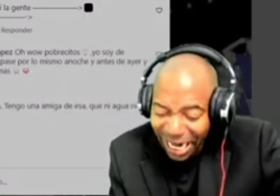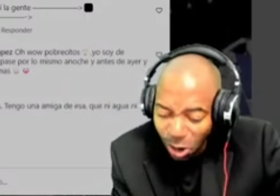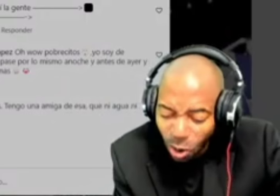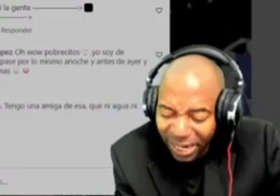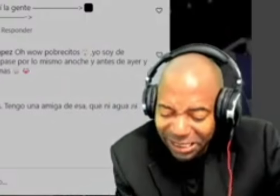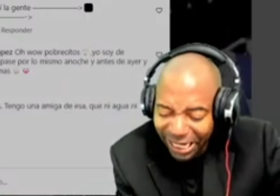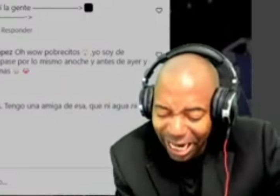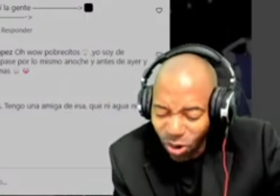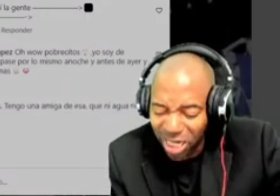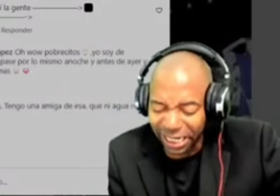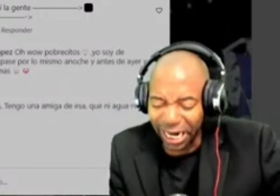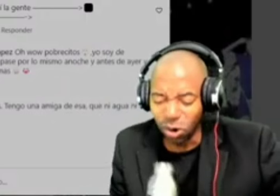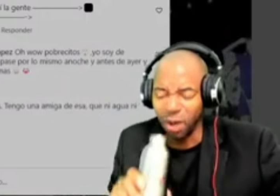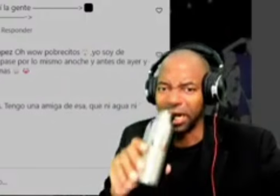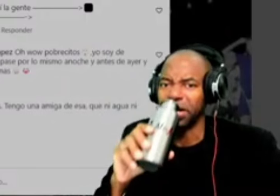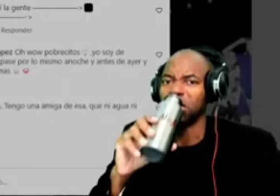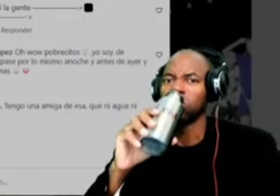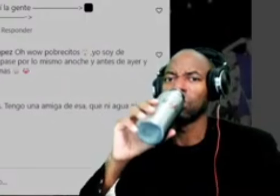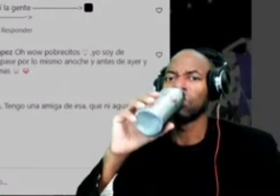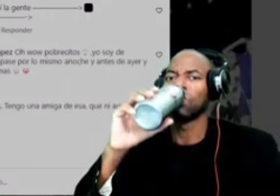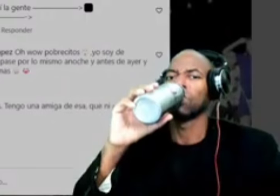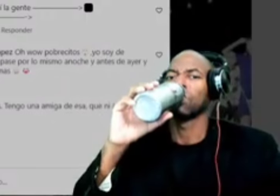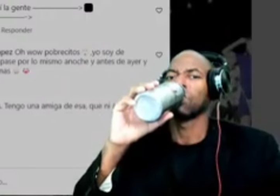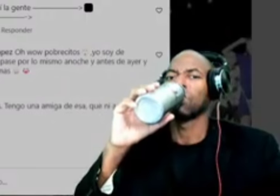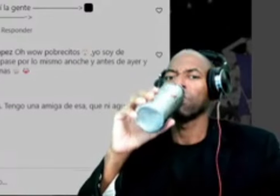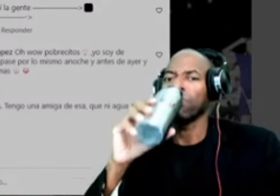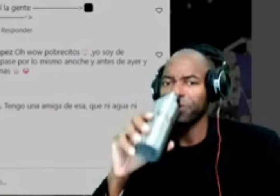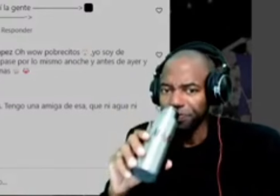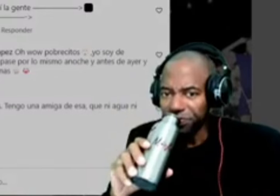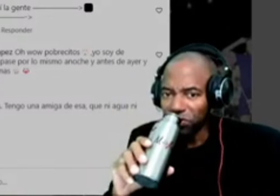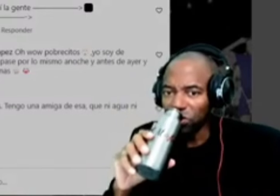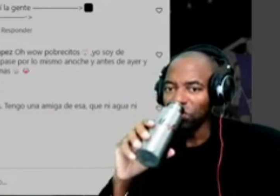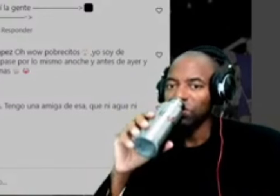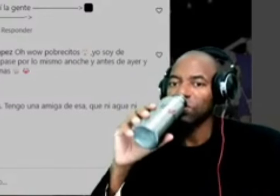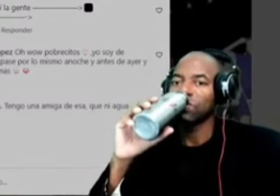Sin ir a Cuba, mira, sin ir a Cuba, sin ir a Cuba, mira, mira.